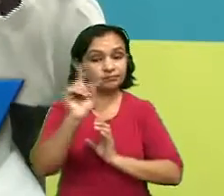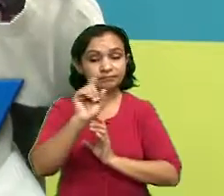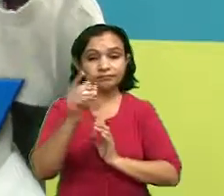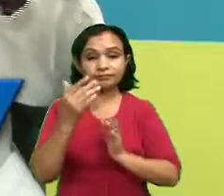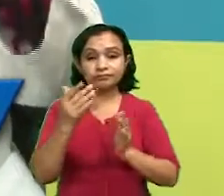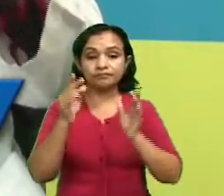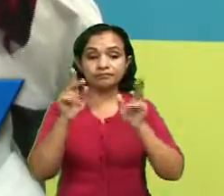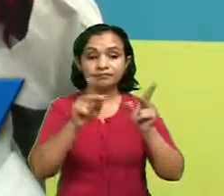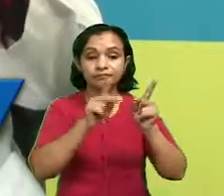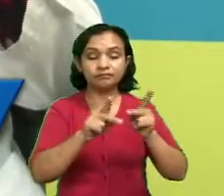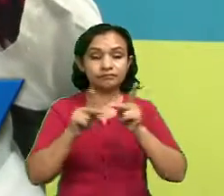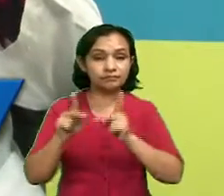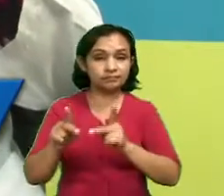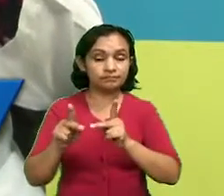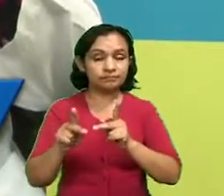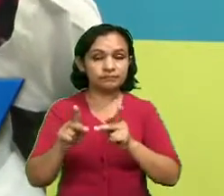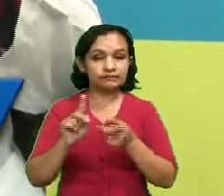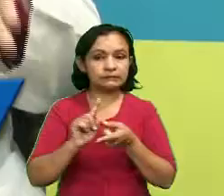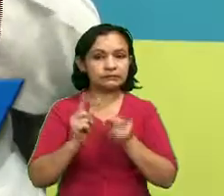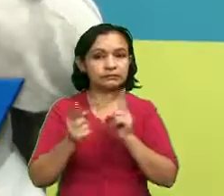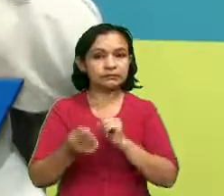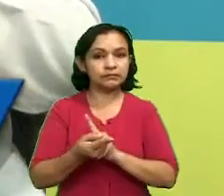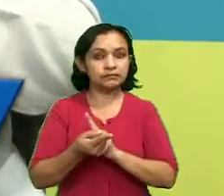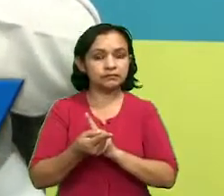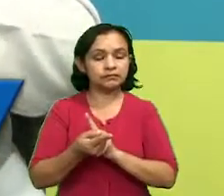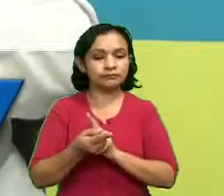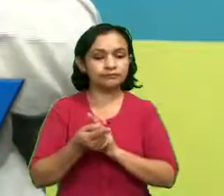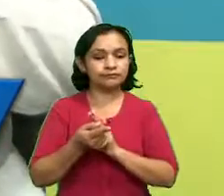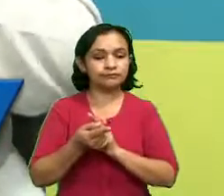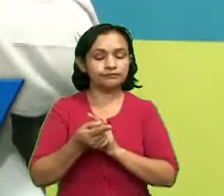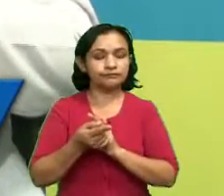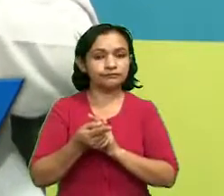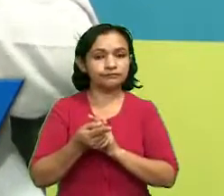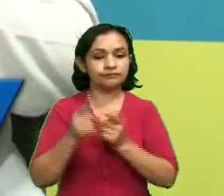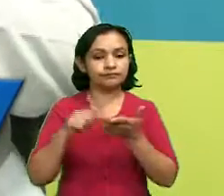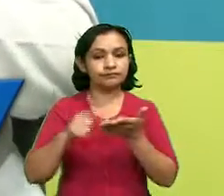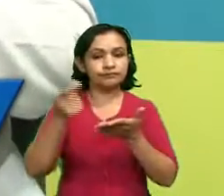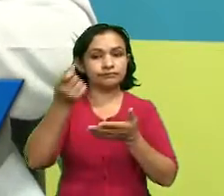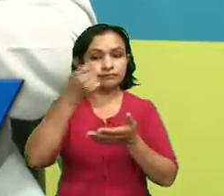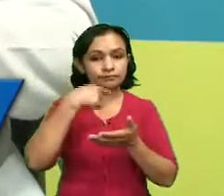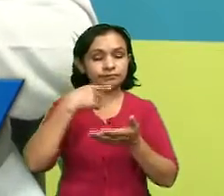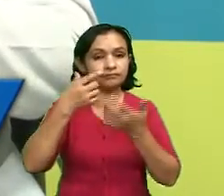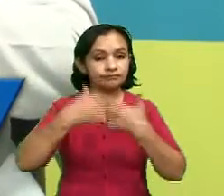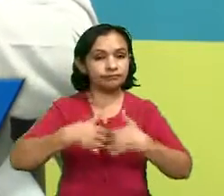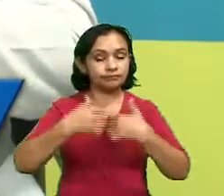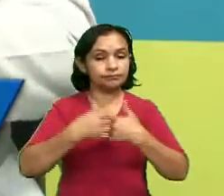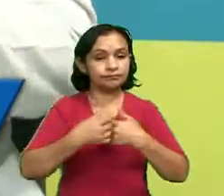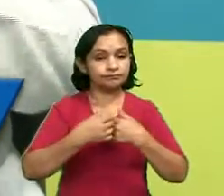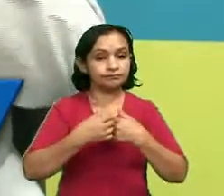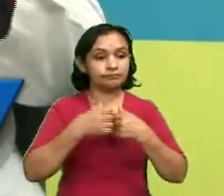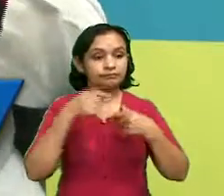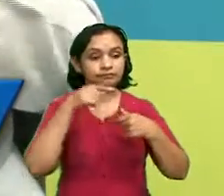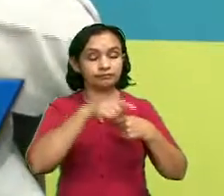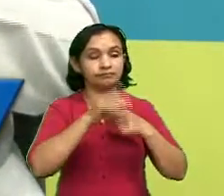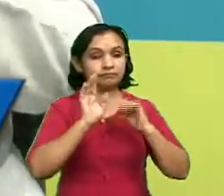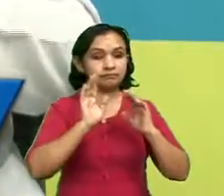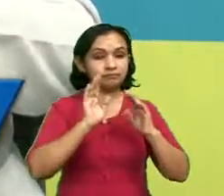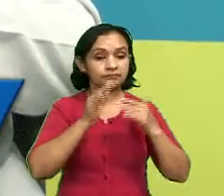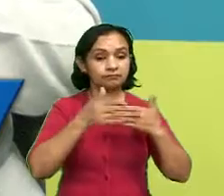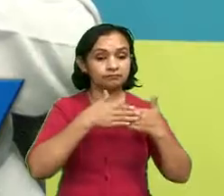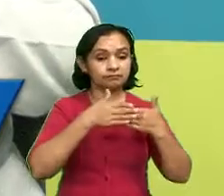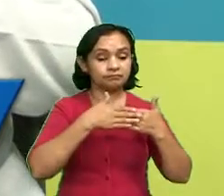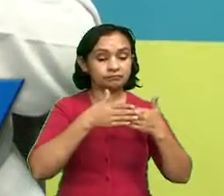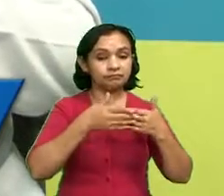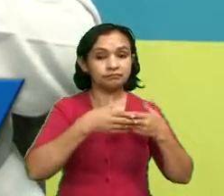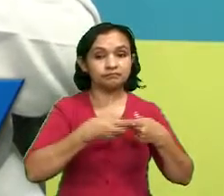hay personas que pueden adulterarlos. Porque uno supervisa al que está elaborando o distribuyendo el producto. Pero saliendo de la puerta